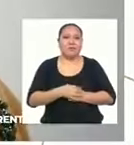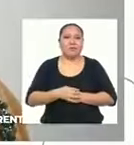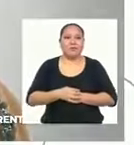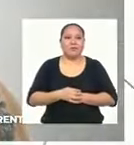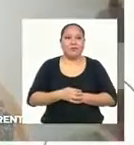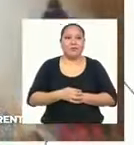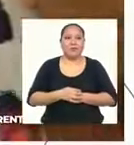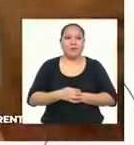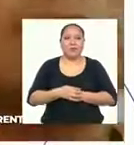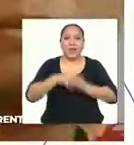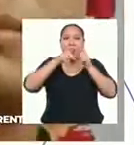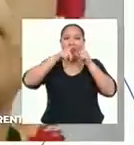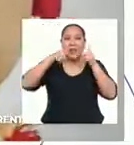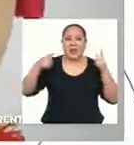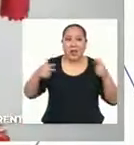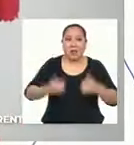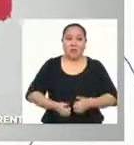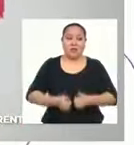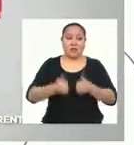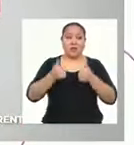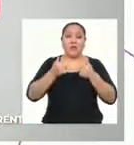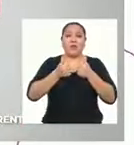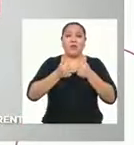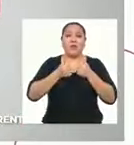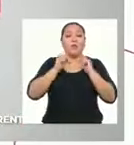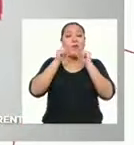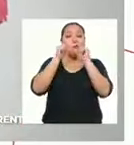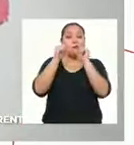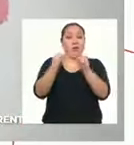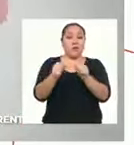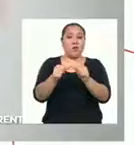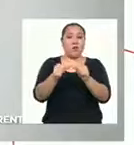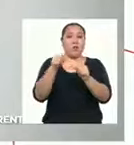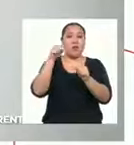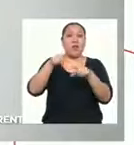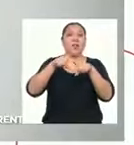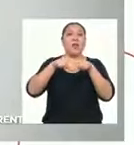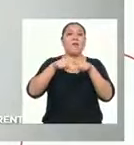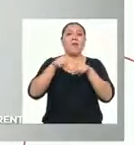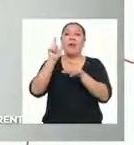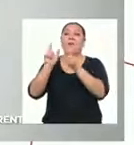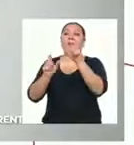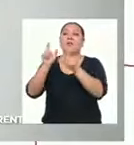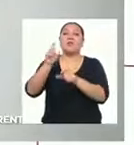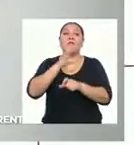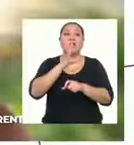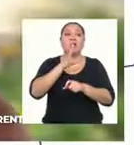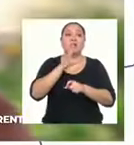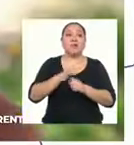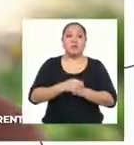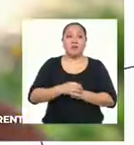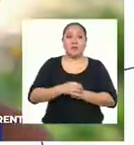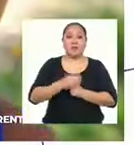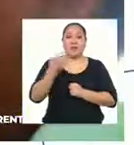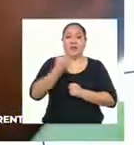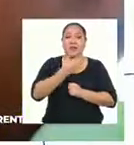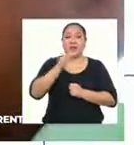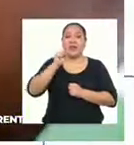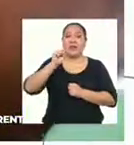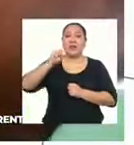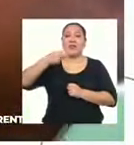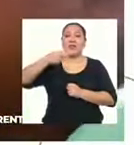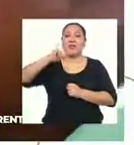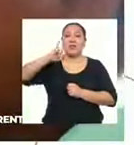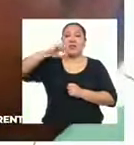Las lenguas están vivas y para mantenerse dependen de sus hablantes. El xipicaz, como lo llama Juan